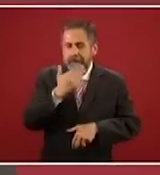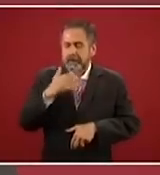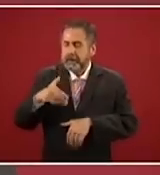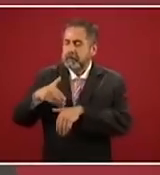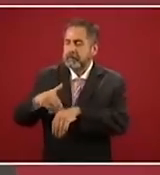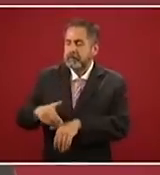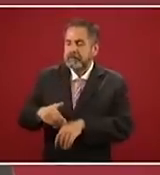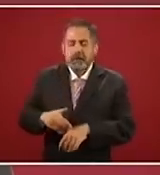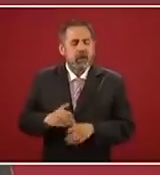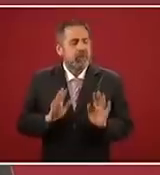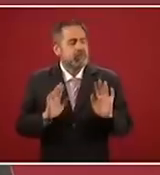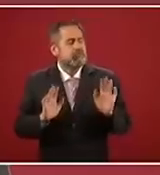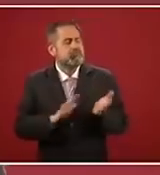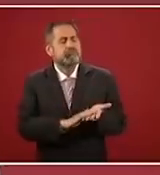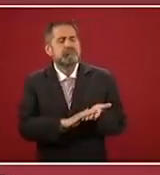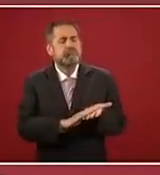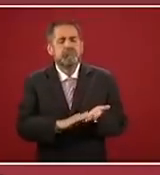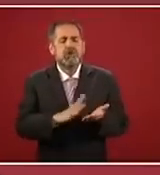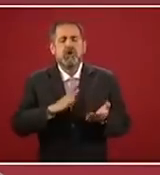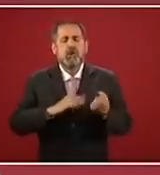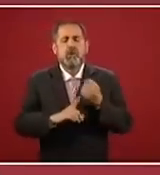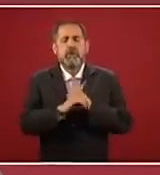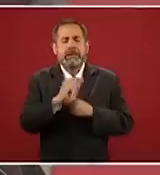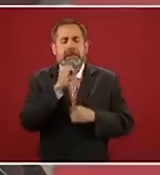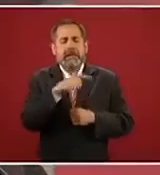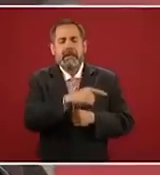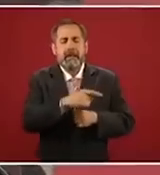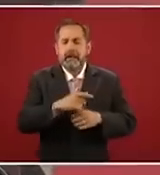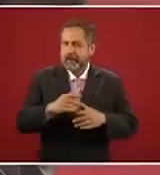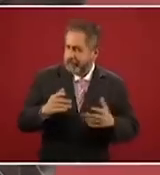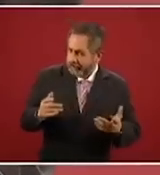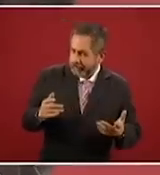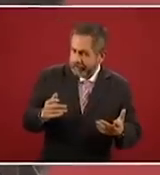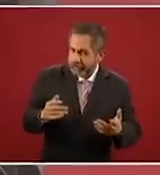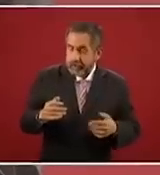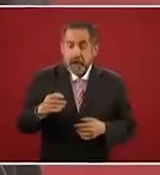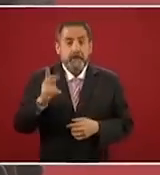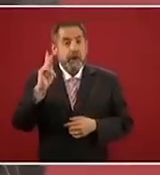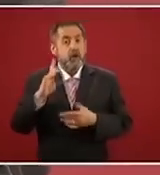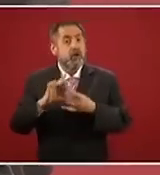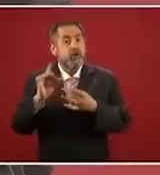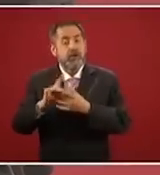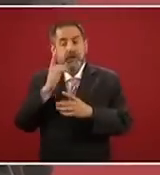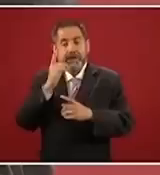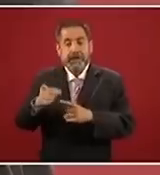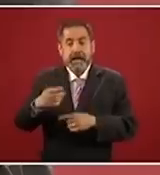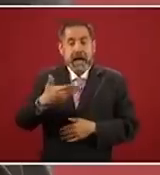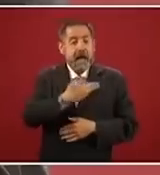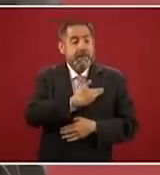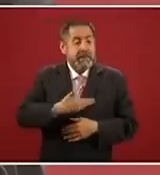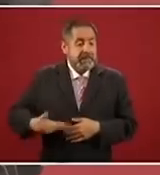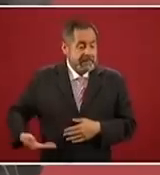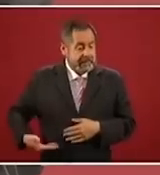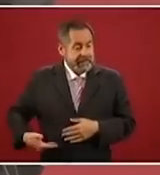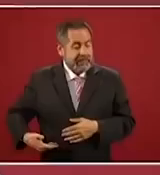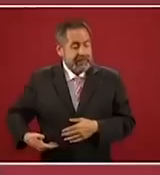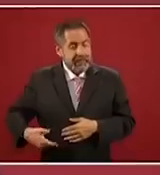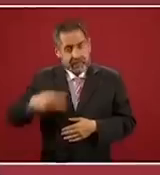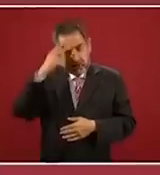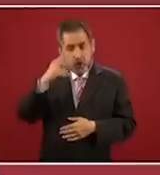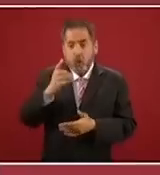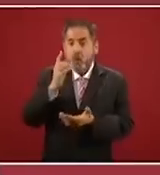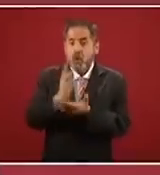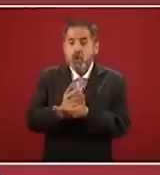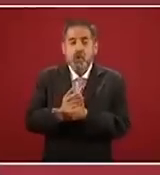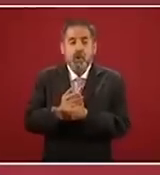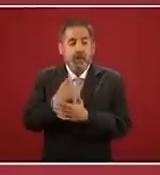es absolutoria, sosteniendo que al presidente de la República solo se le podía juzgar